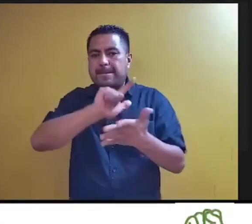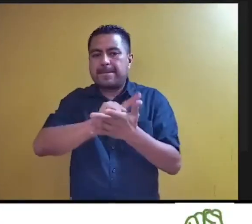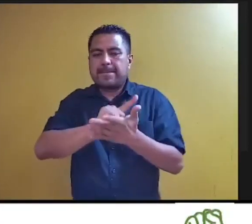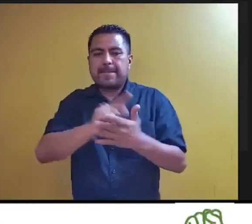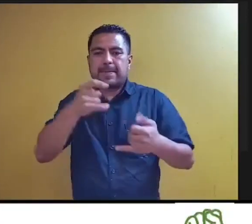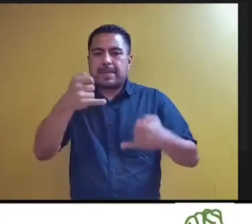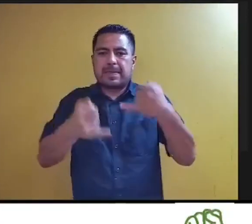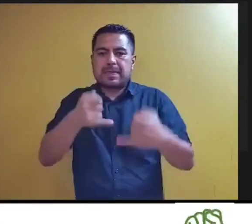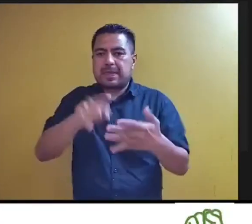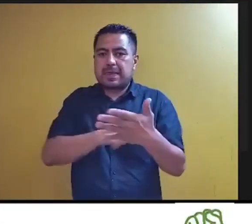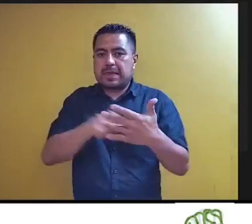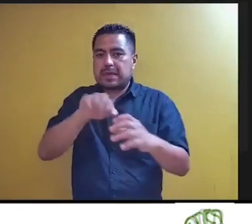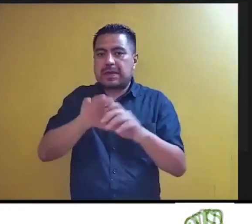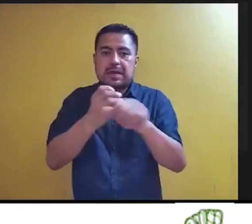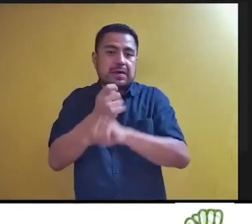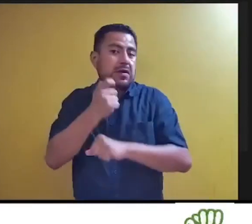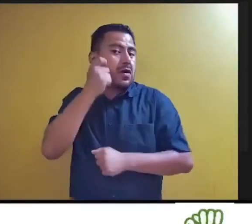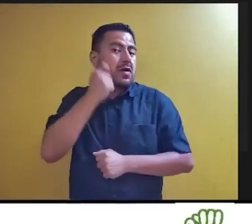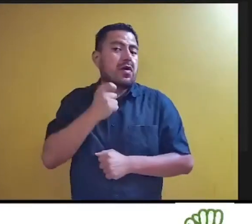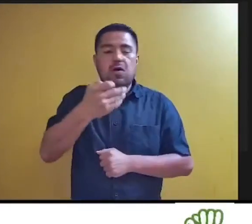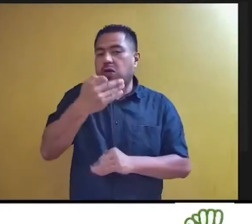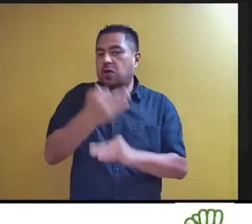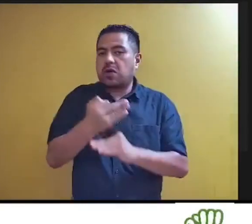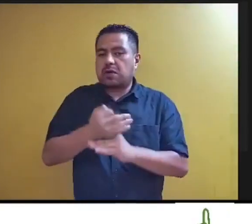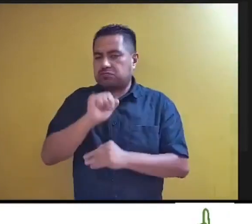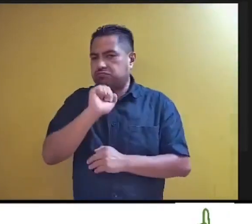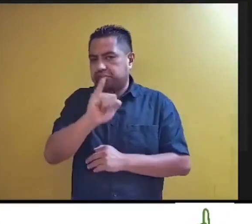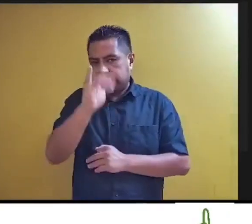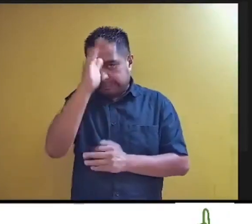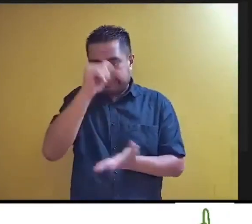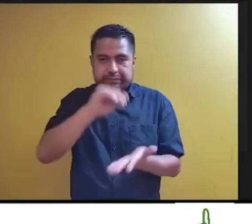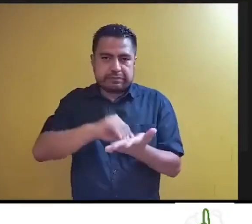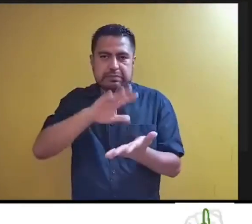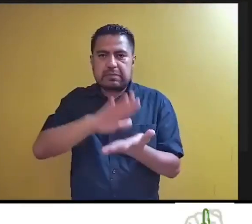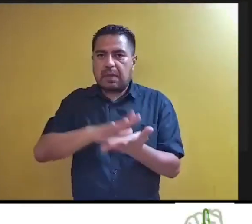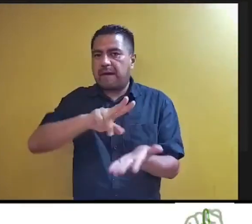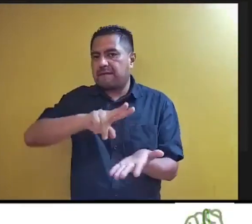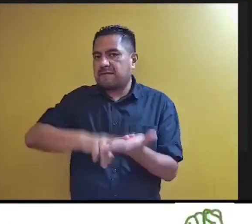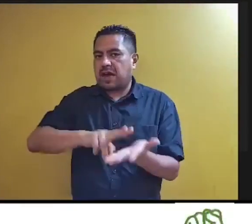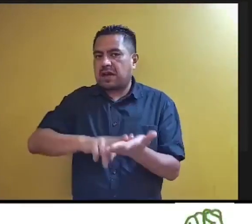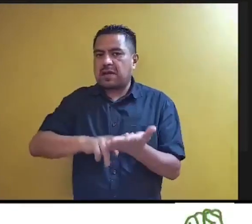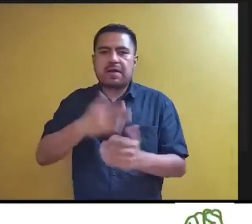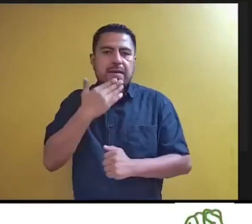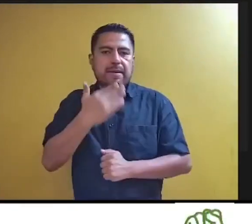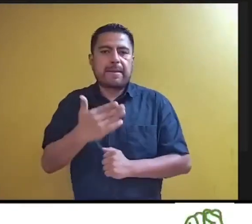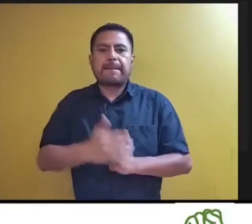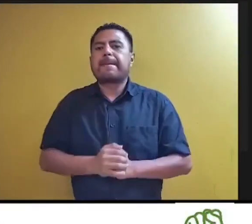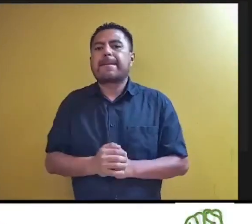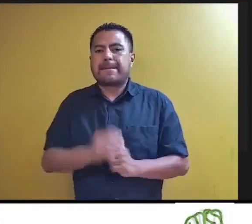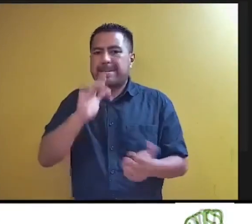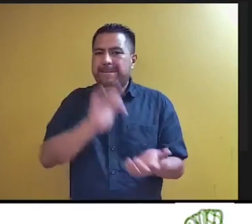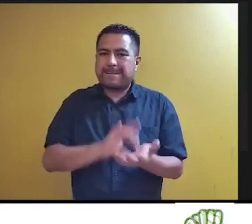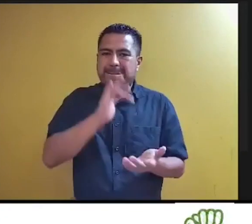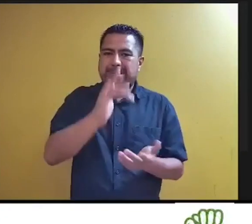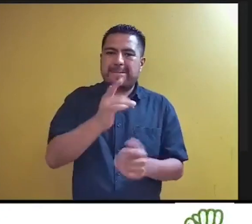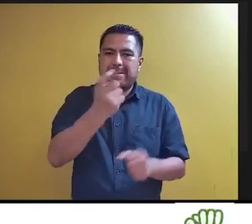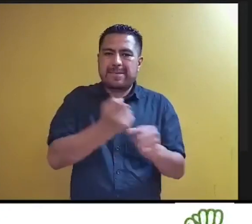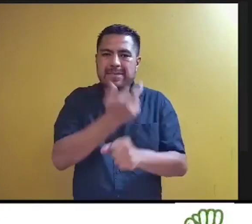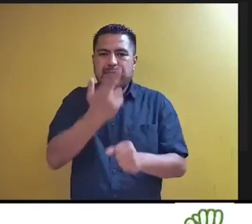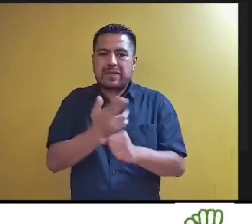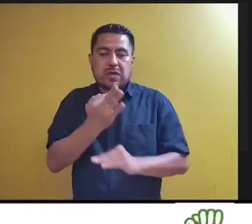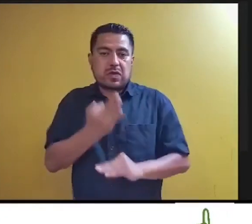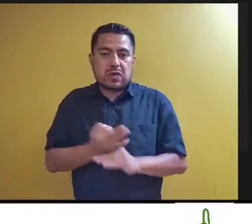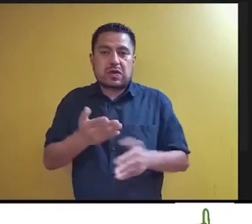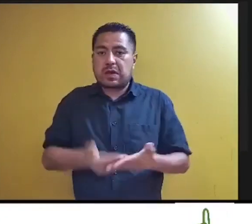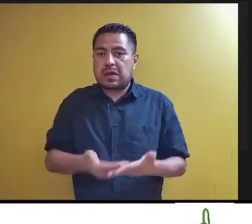del Tribunal Electoral del Estado de Guerrero, existe quórum legal para sesionar válidamente. Gracias, secretario. En consecuencia,